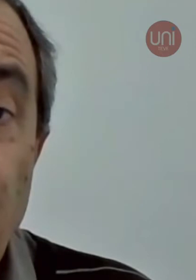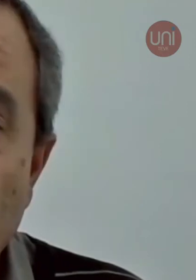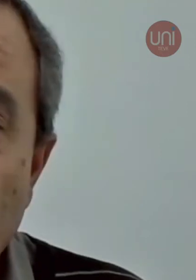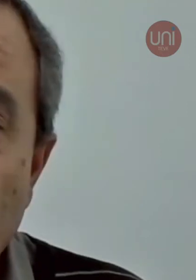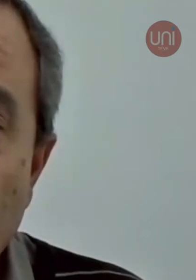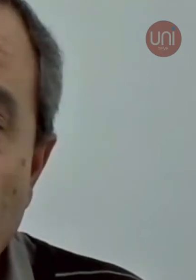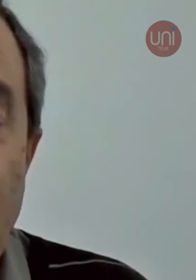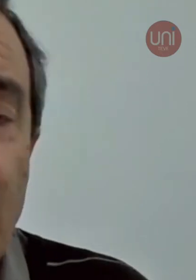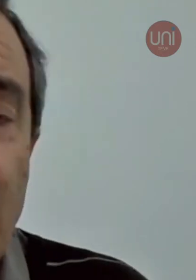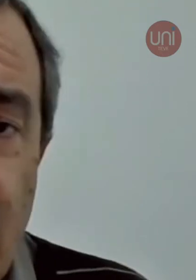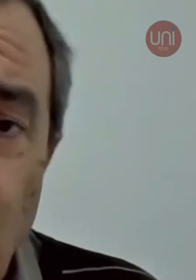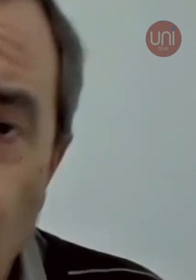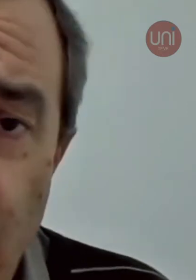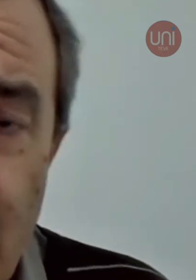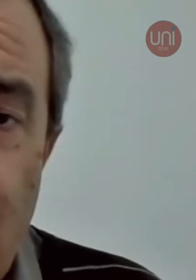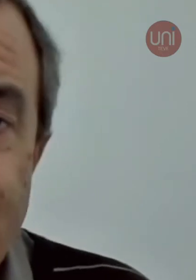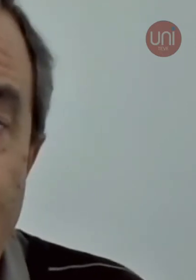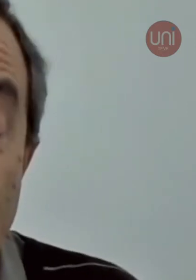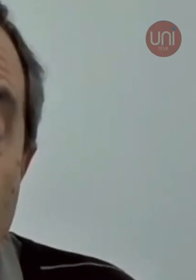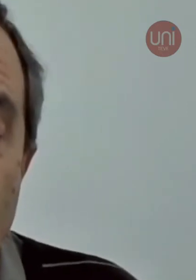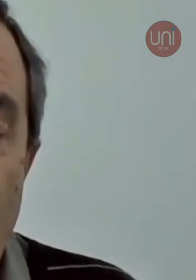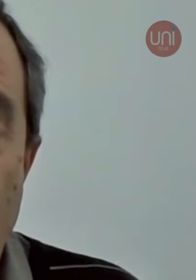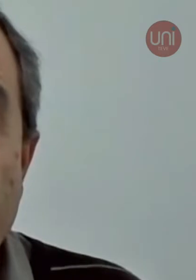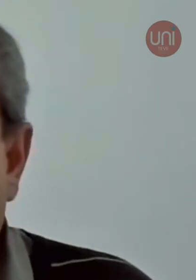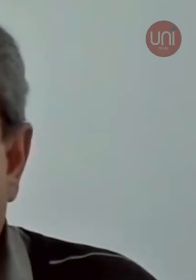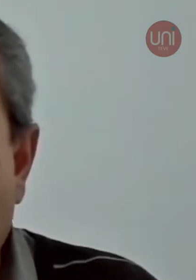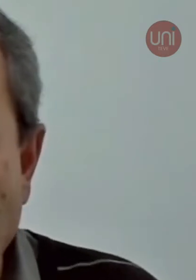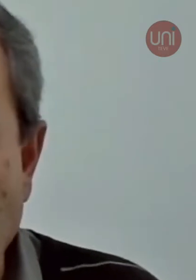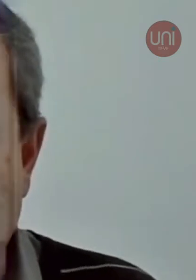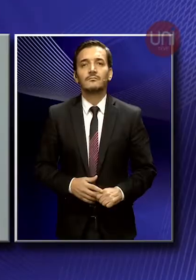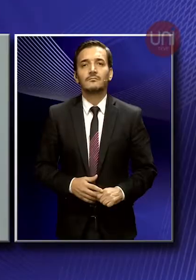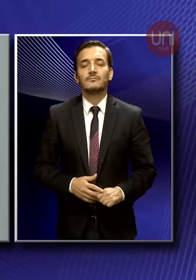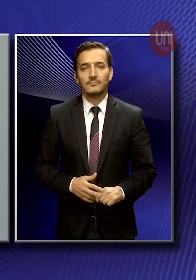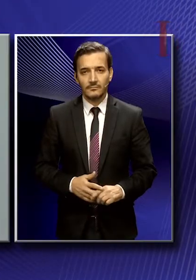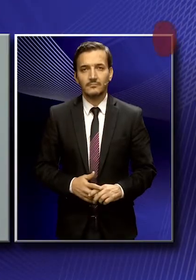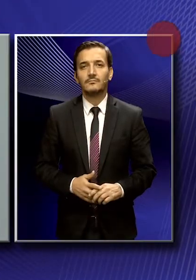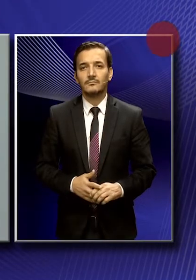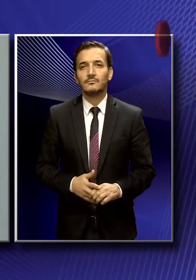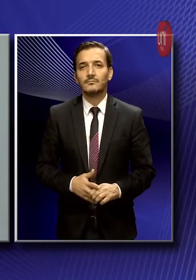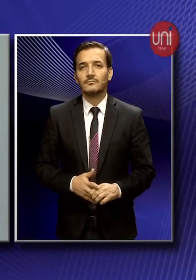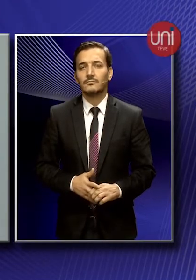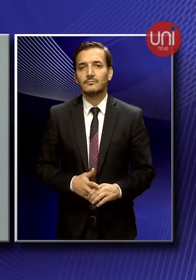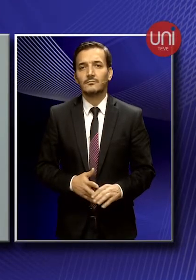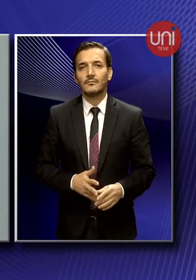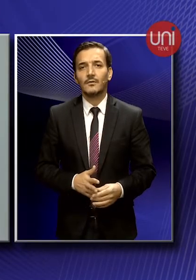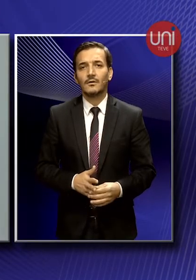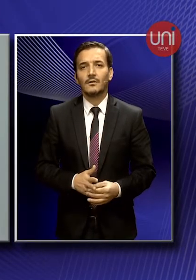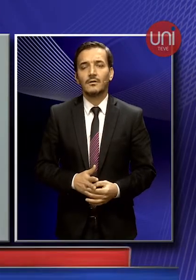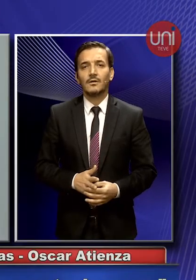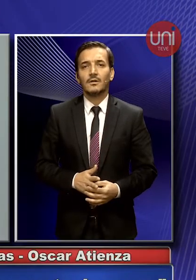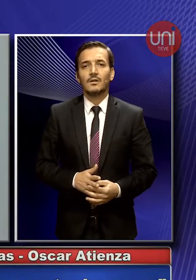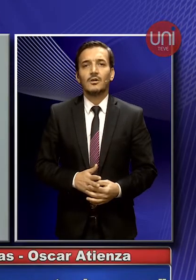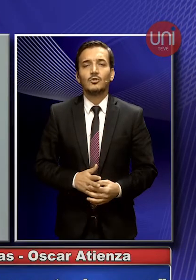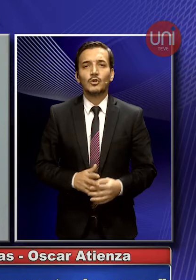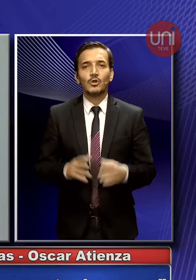lo haga. Entiendo que no lo debería hacer. Pero bueno, por lo menos ya se lo estamos anticipando acá, que si lo hace, vamos a estar complicados con la cantidad de